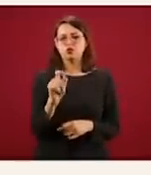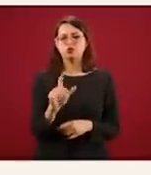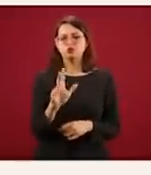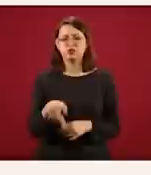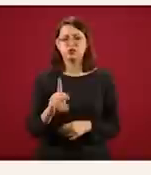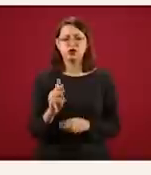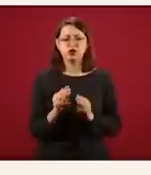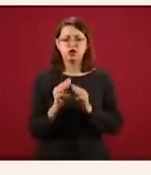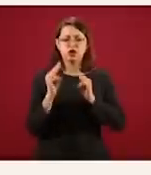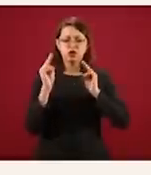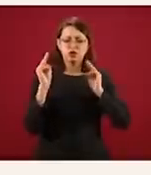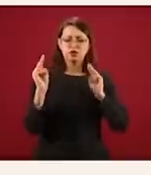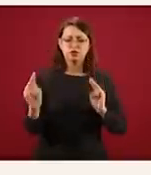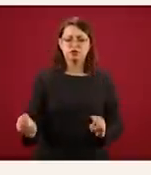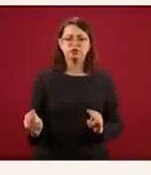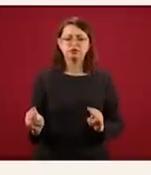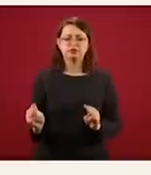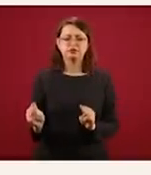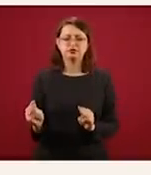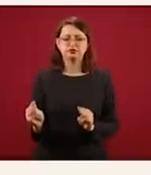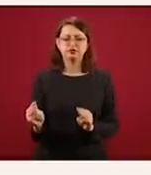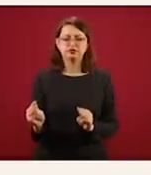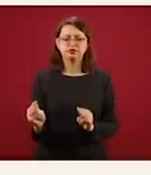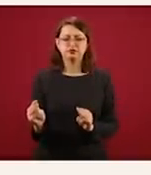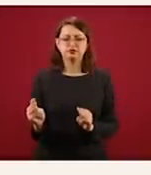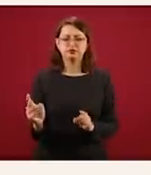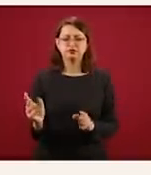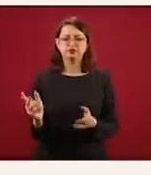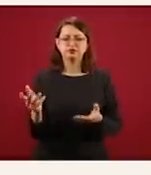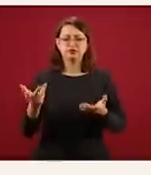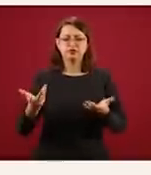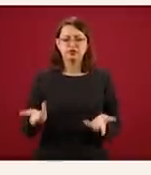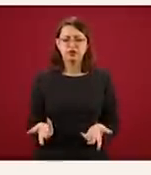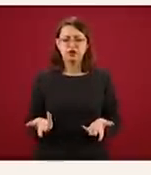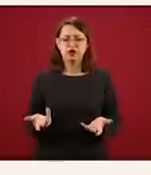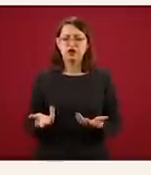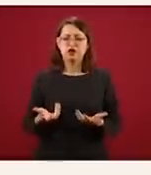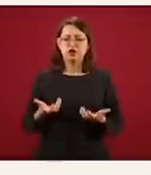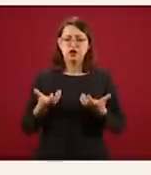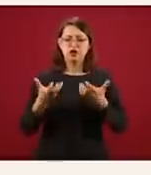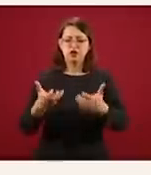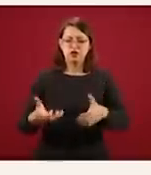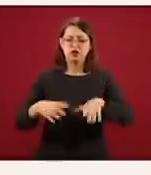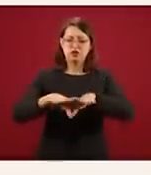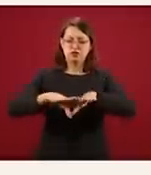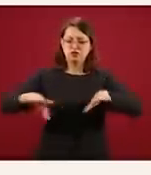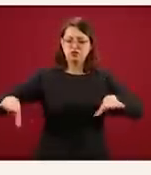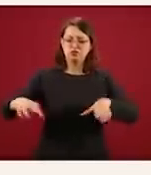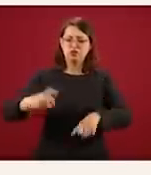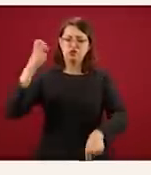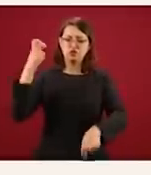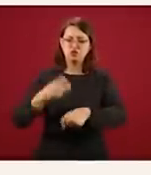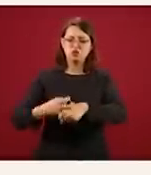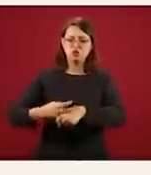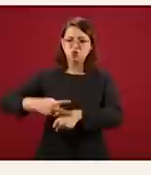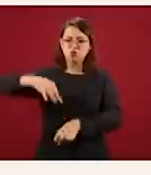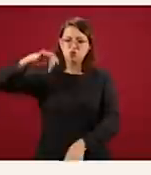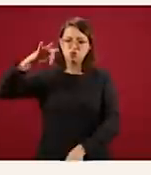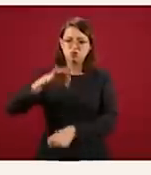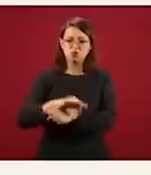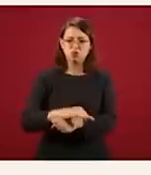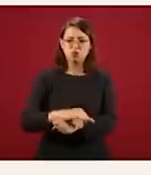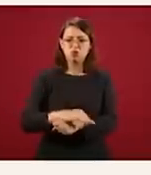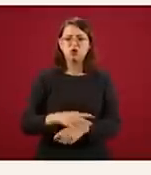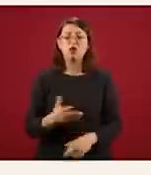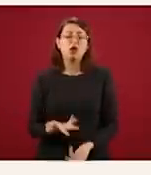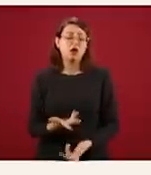51.5 kilómetros de concreto sobre algunos ductos, particularmente en cuatro ductos